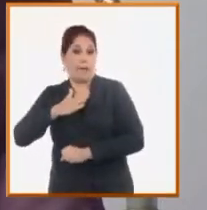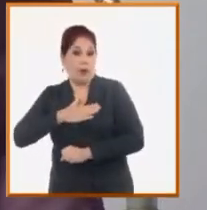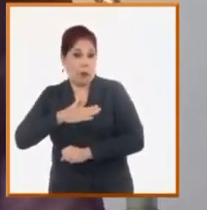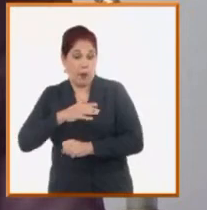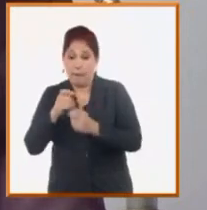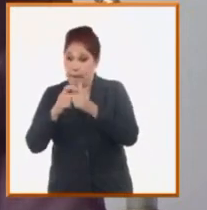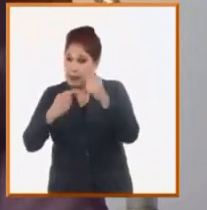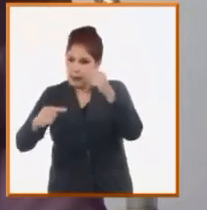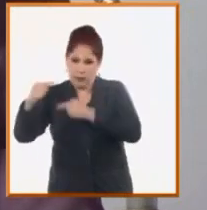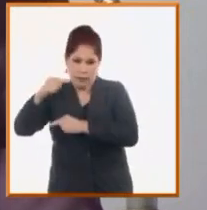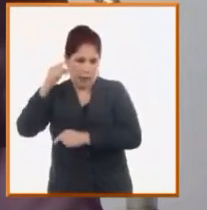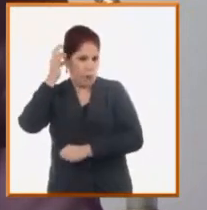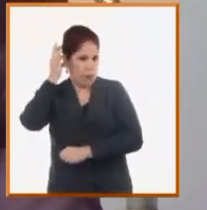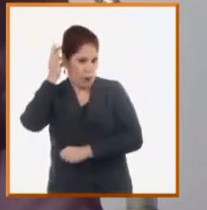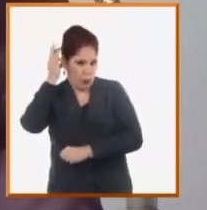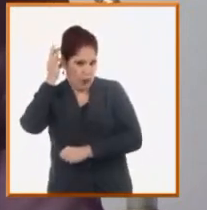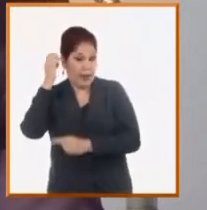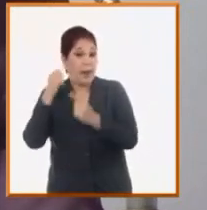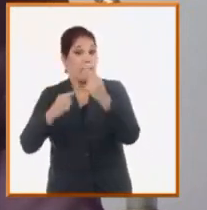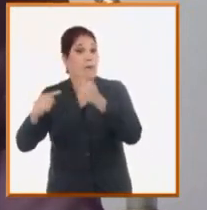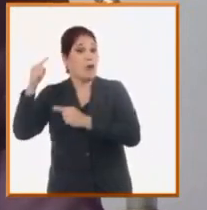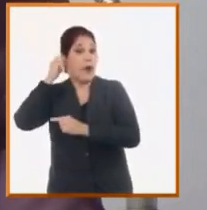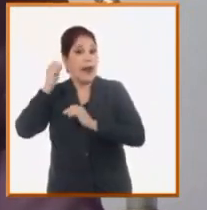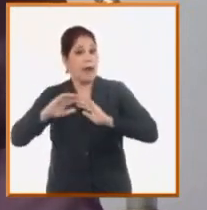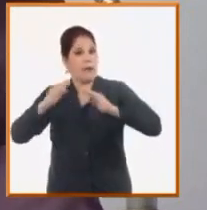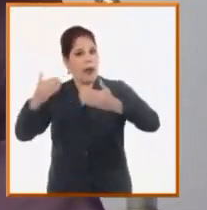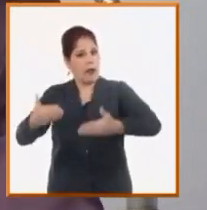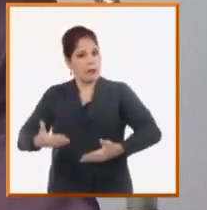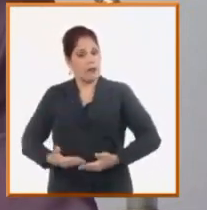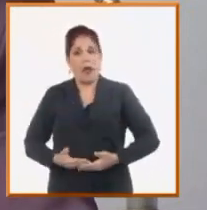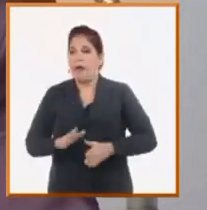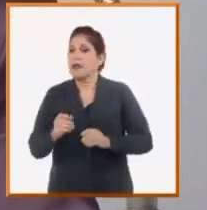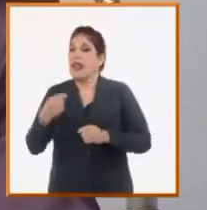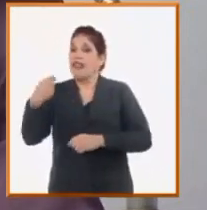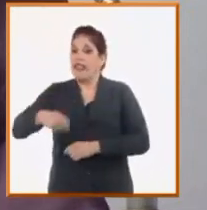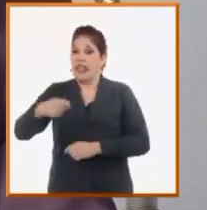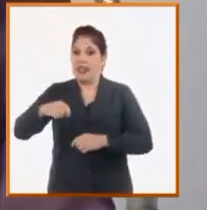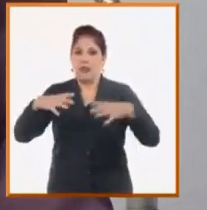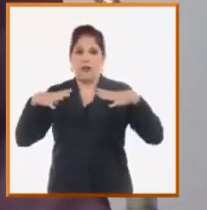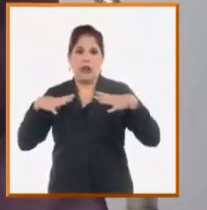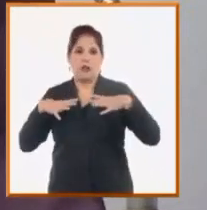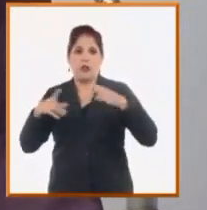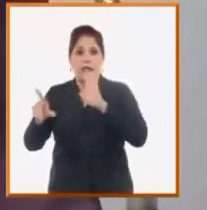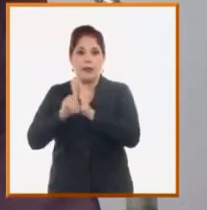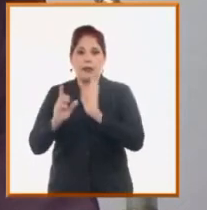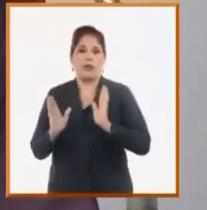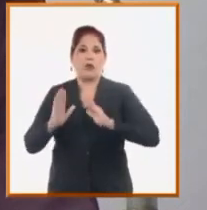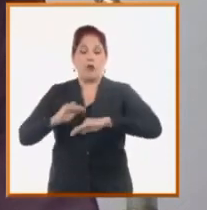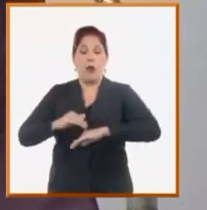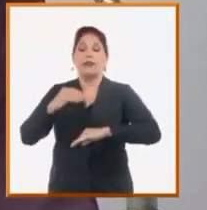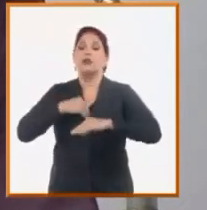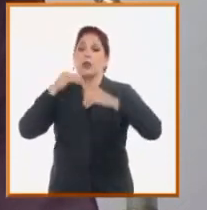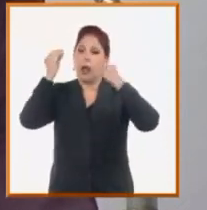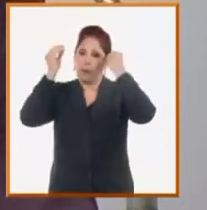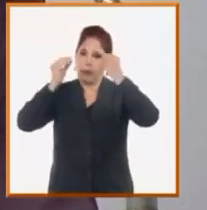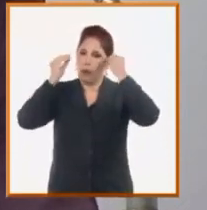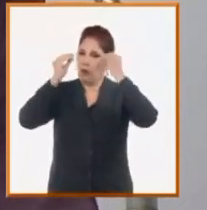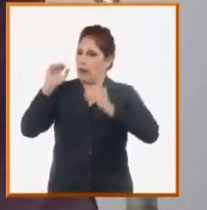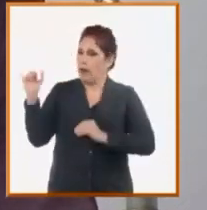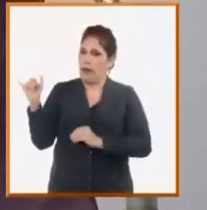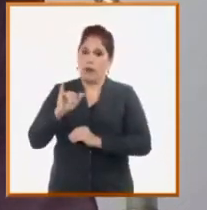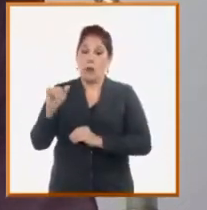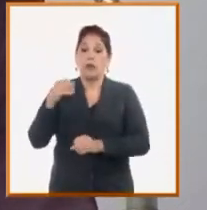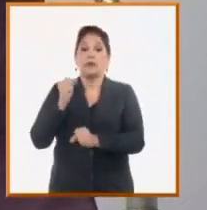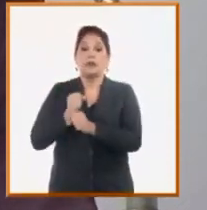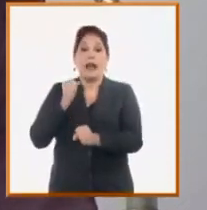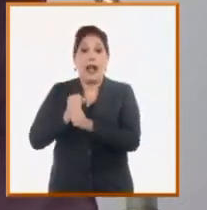mujeres. Incluso habló de mujeres en gestación y las garantías y los derechos de ellas, pero yo estoy preocupada con un tema también del empleo